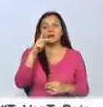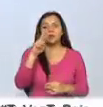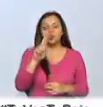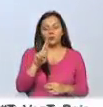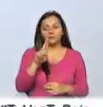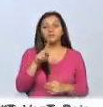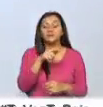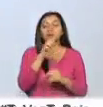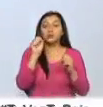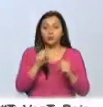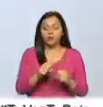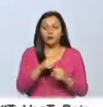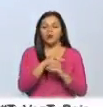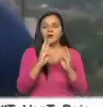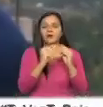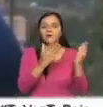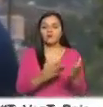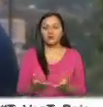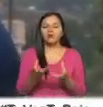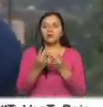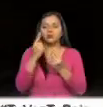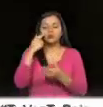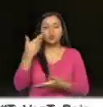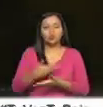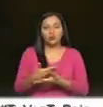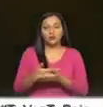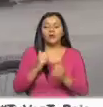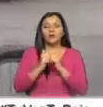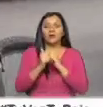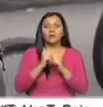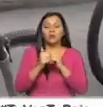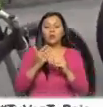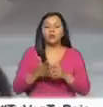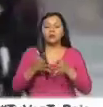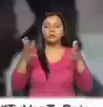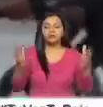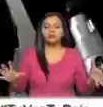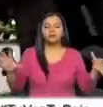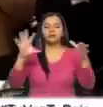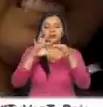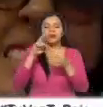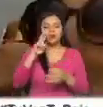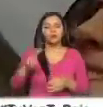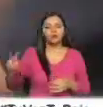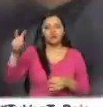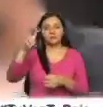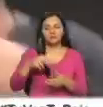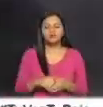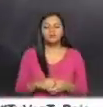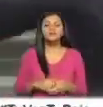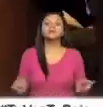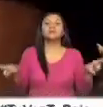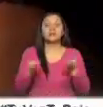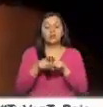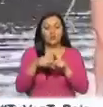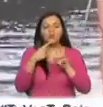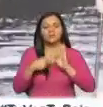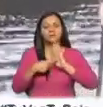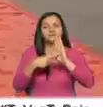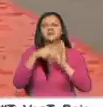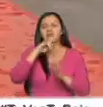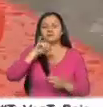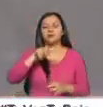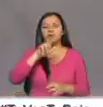este evento se desarrollarán una serie de pruebas de deportes extremos fusionados con el turismo de aventura. Así lo dio a conocer